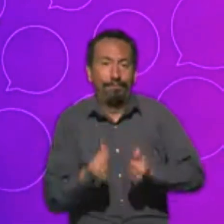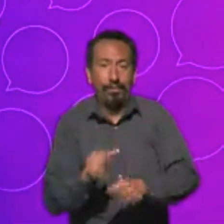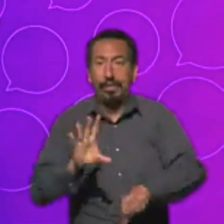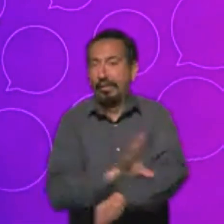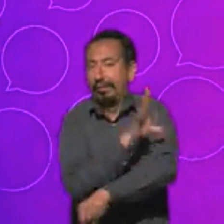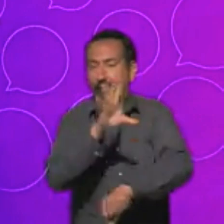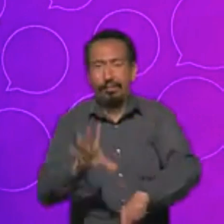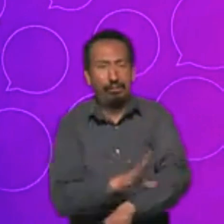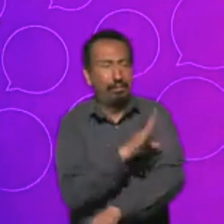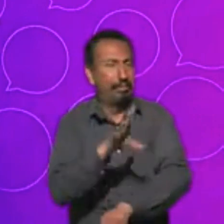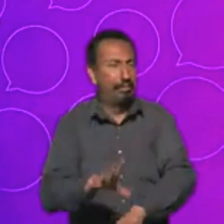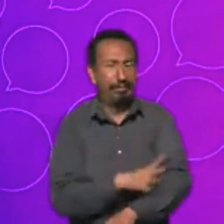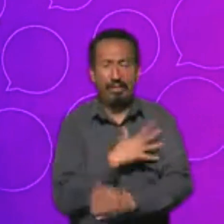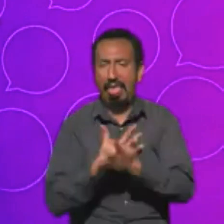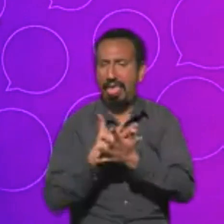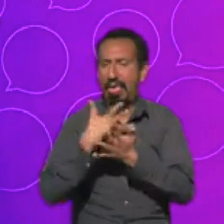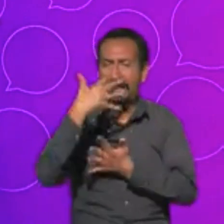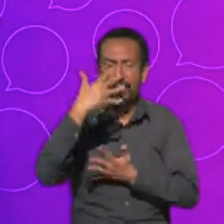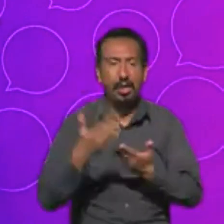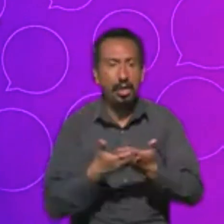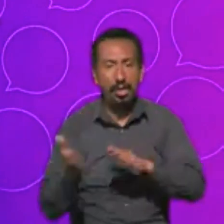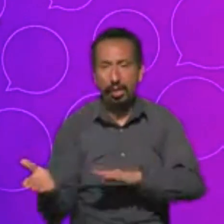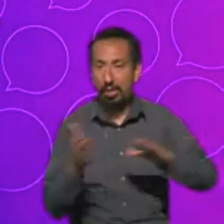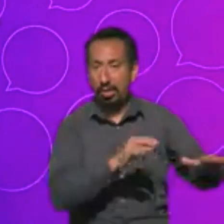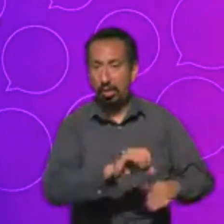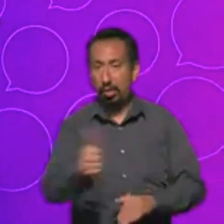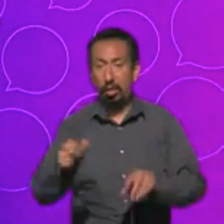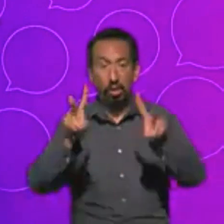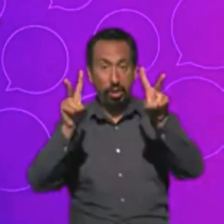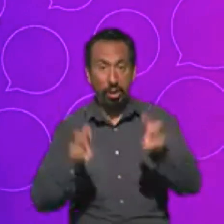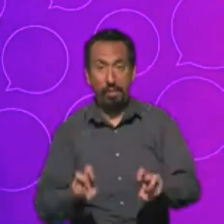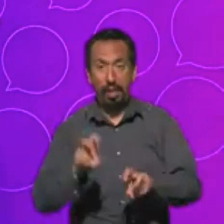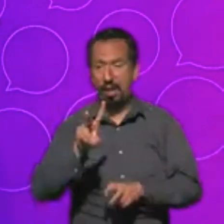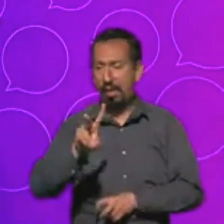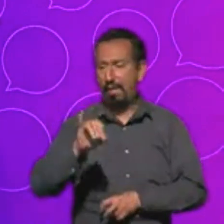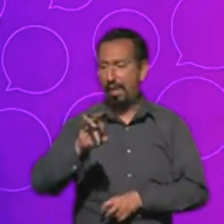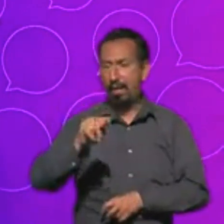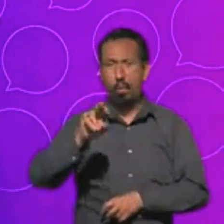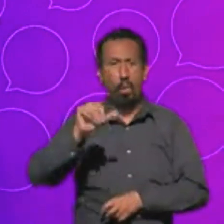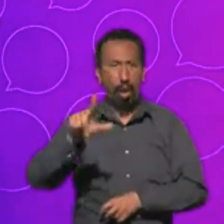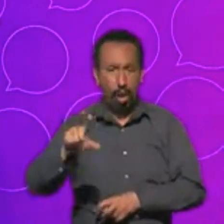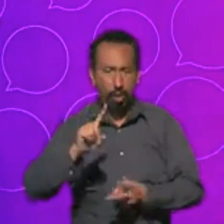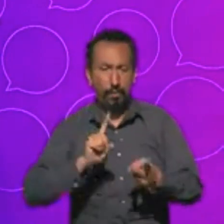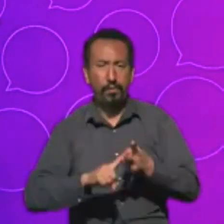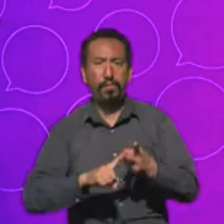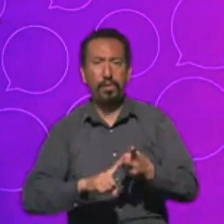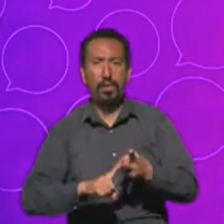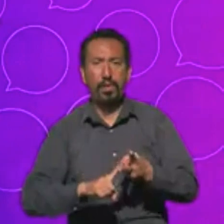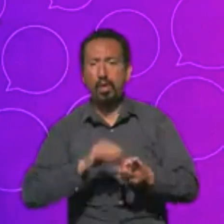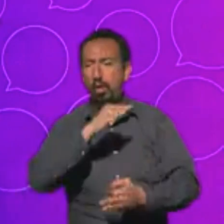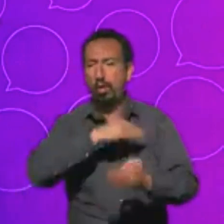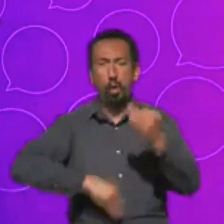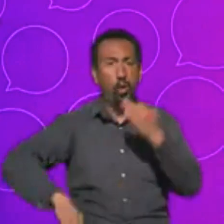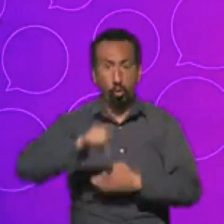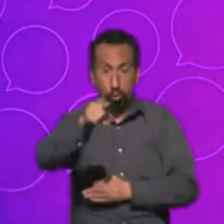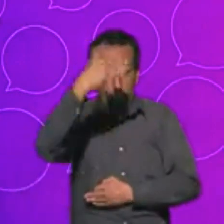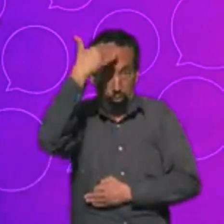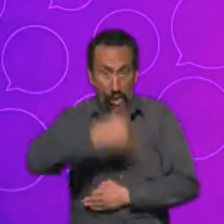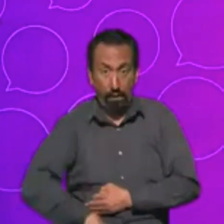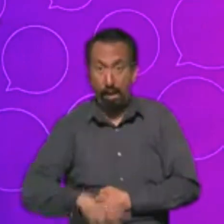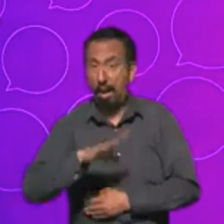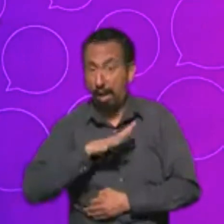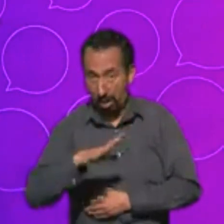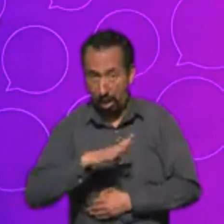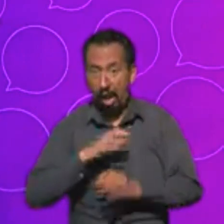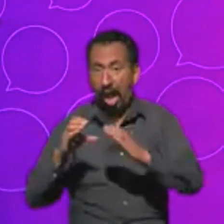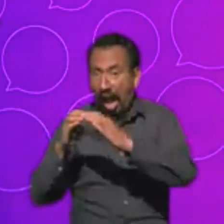extraordinario También tenemos que hablar sobre agua virtual también huella hídrica saber que los que todos ustedes sepan que por hacer una